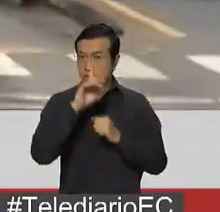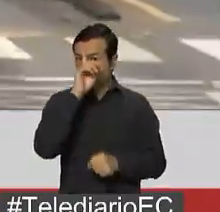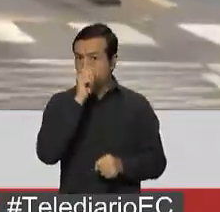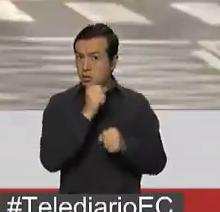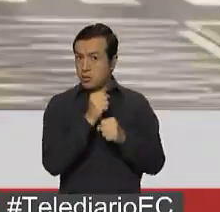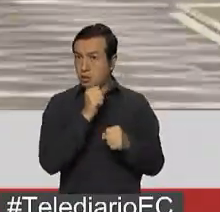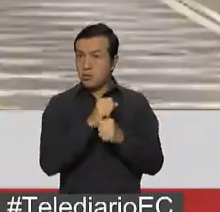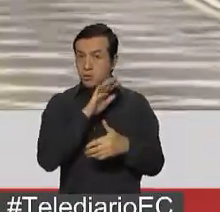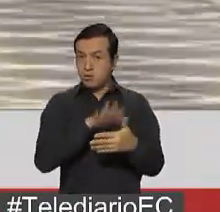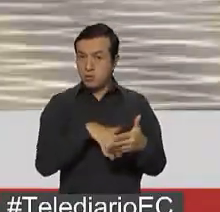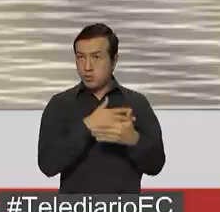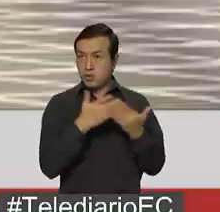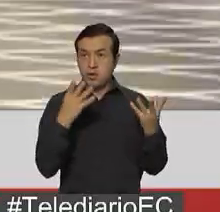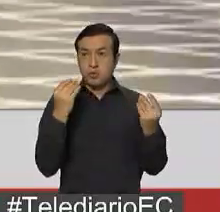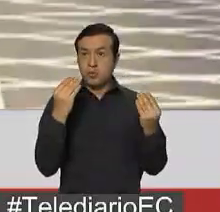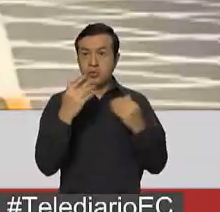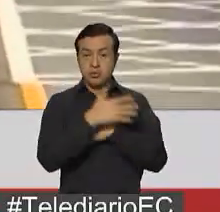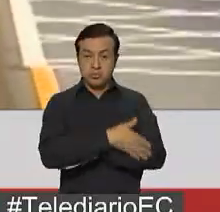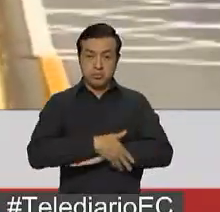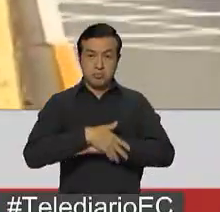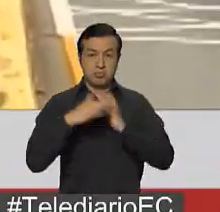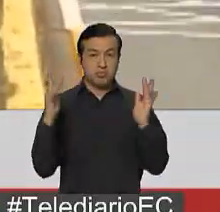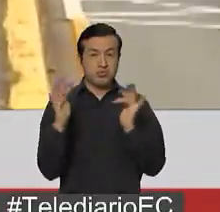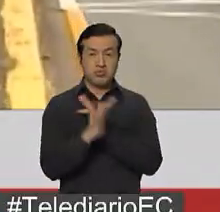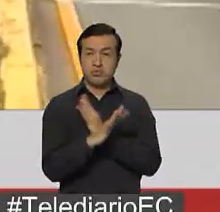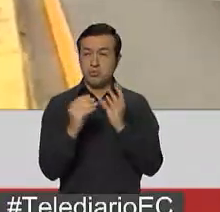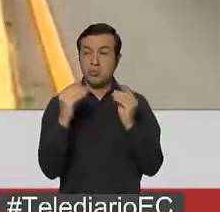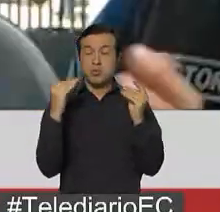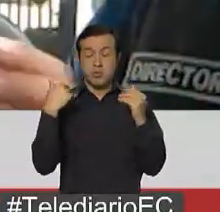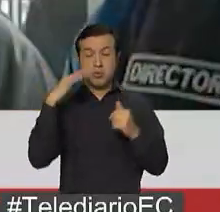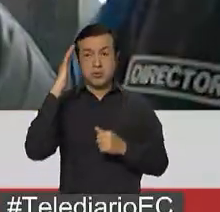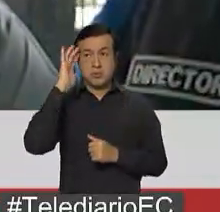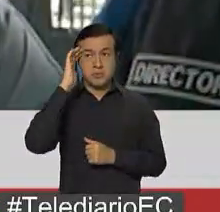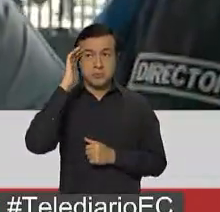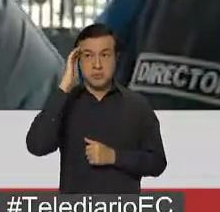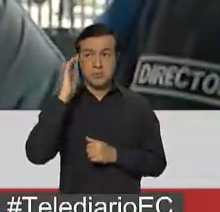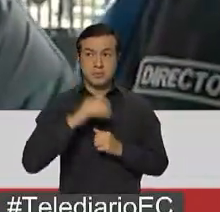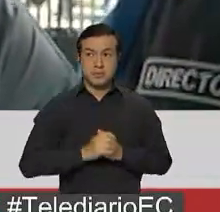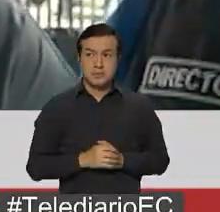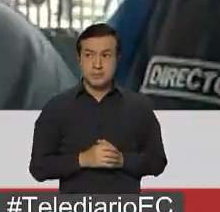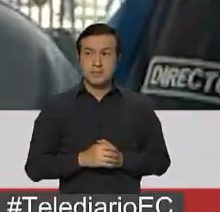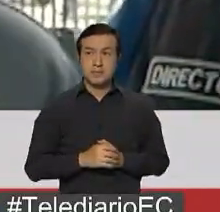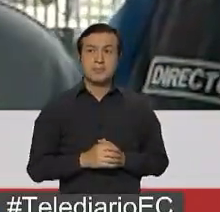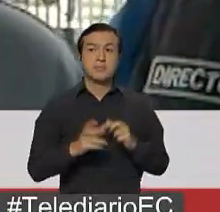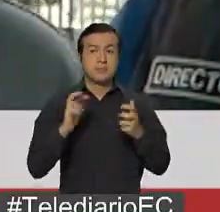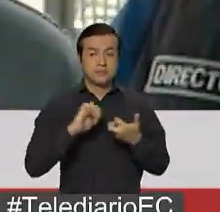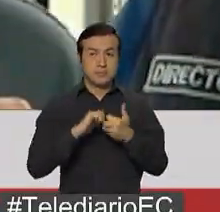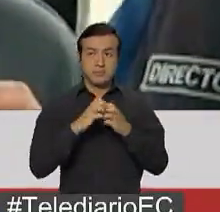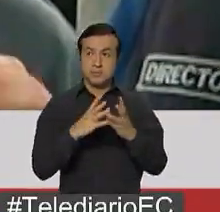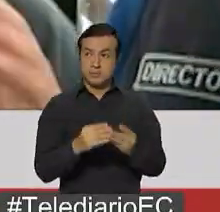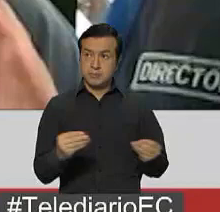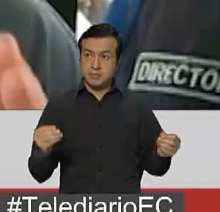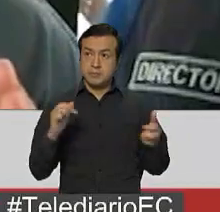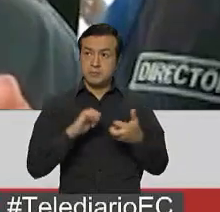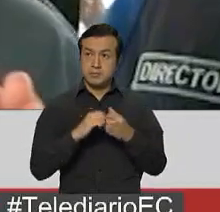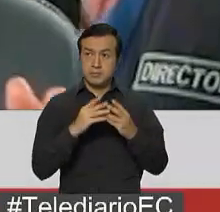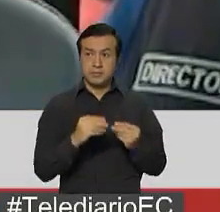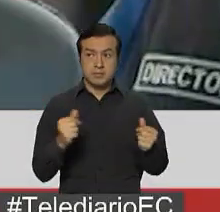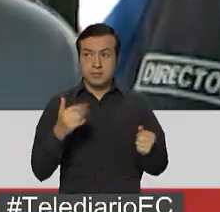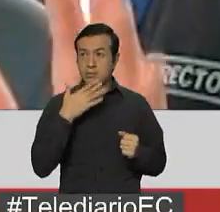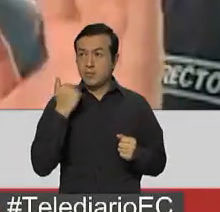pues a la presencia en las calles que se generó este lunes preocupa porque una solución muy práctica